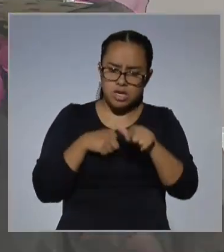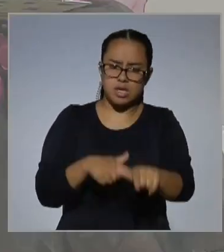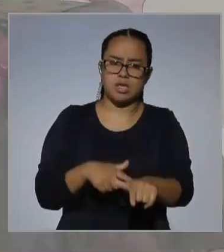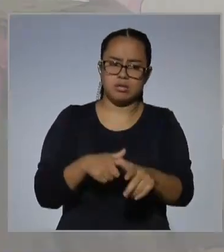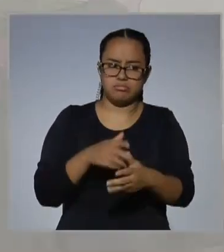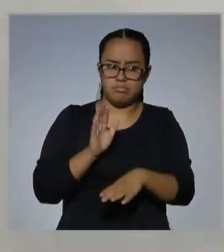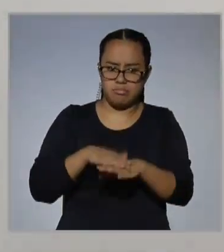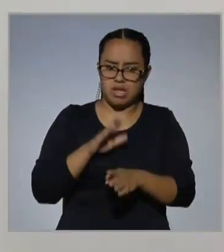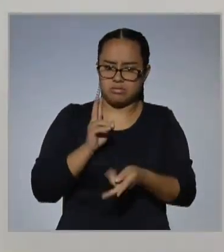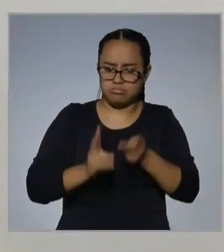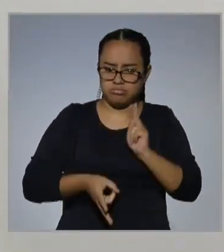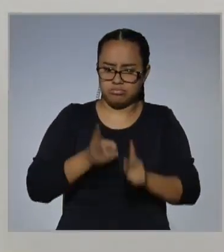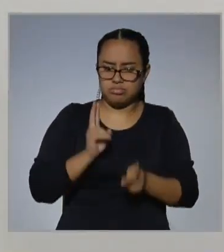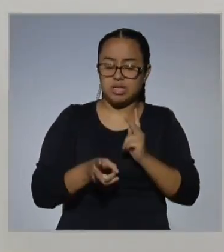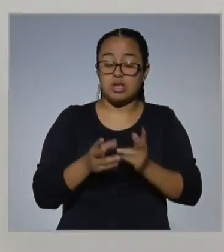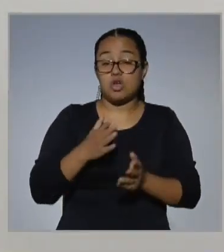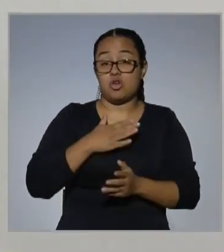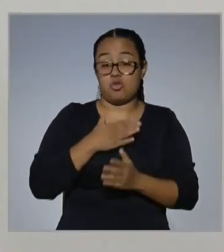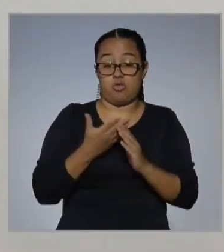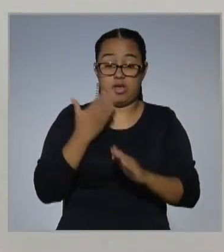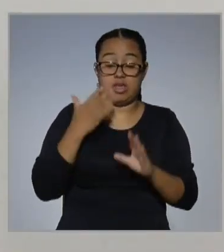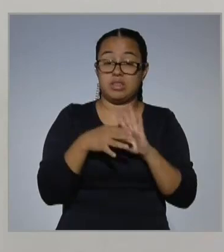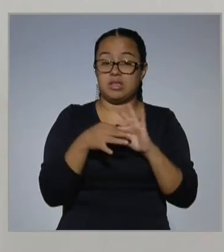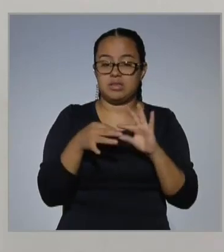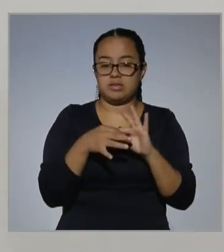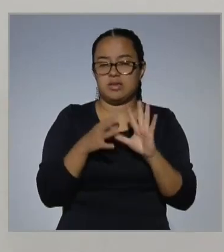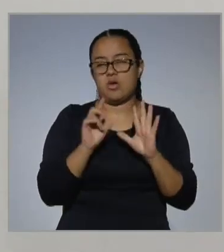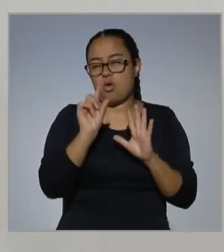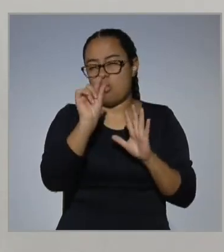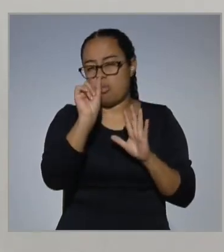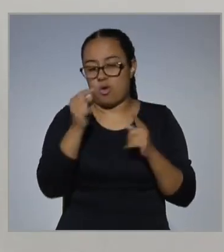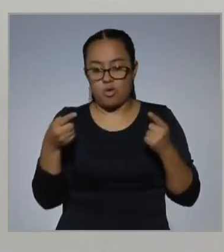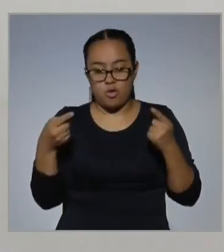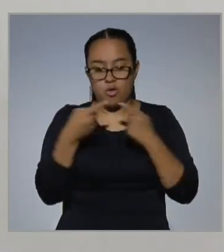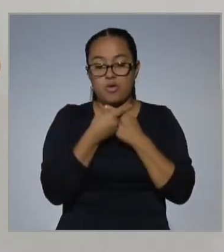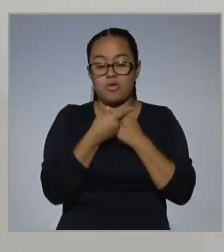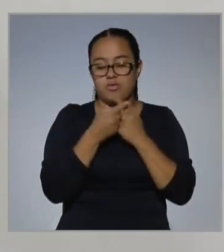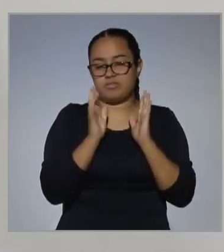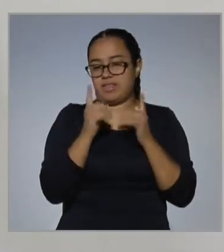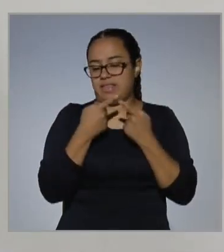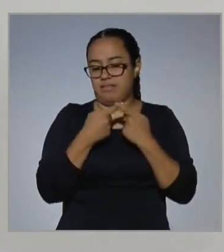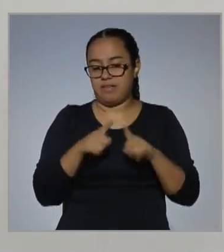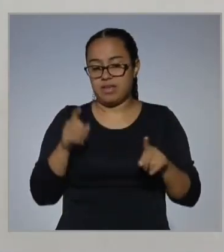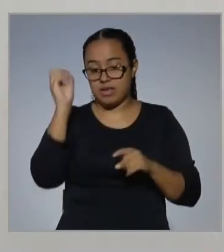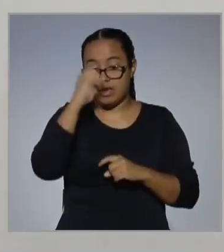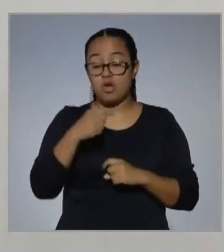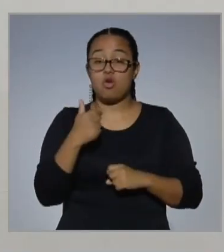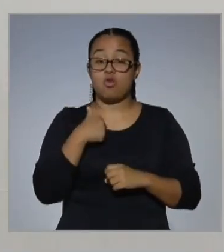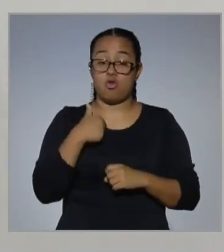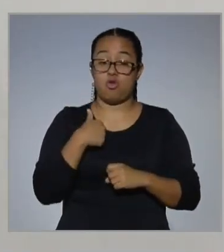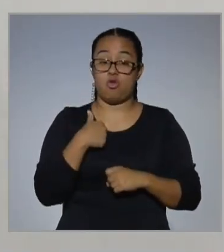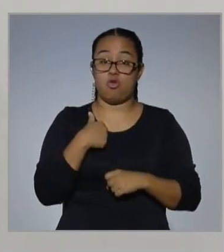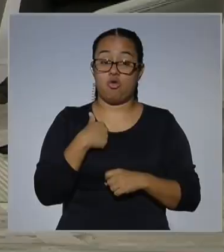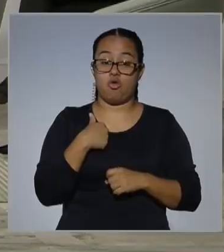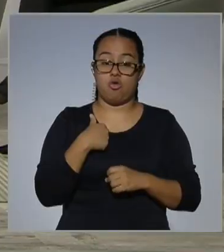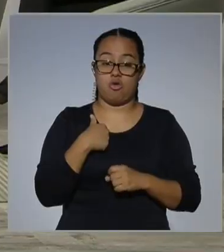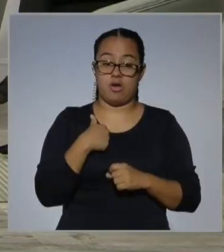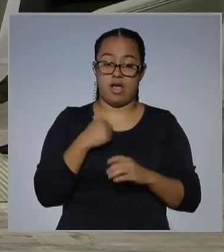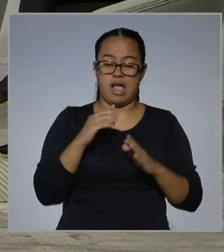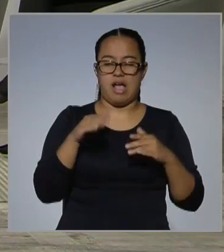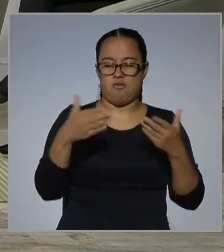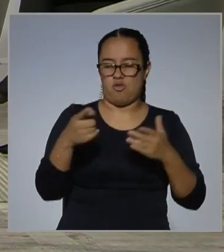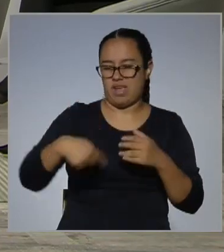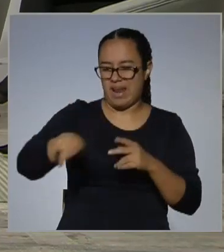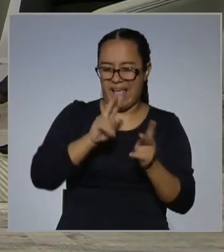esta plática que yo decía, difiero también un poquito, yo sí, afuera del aire